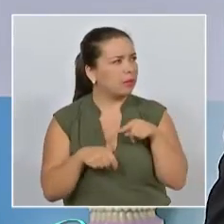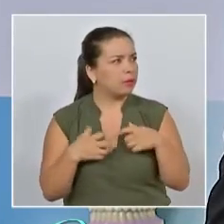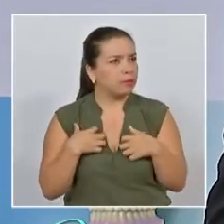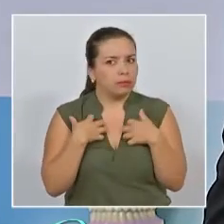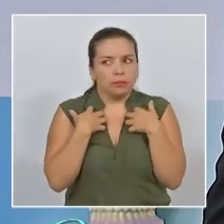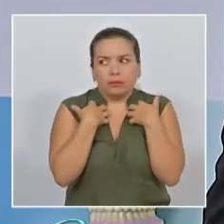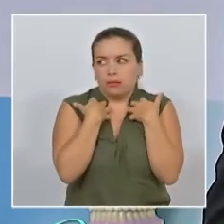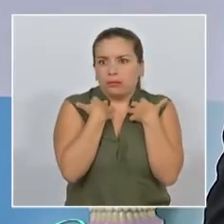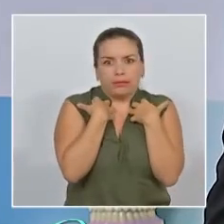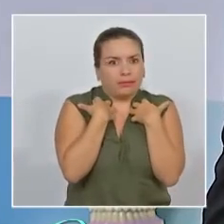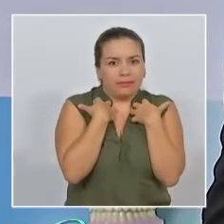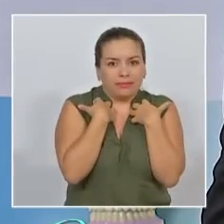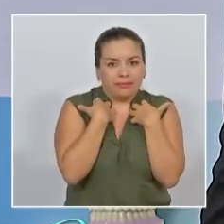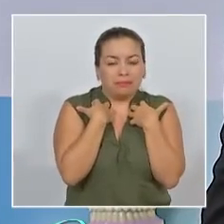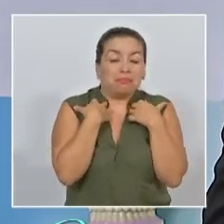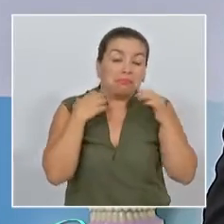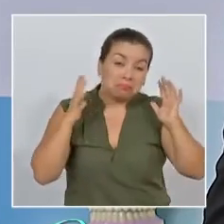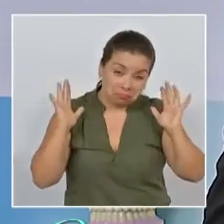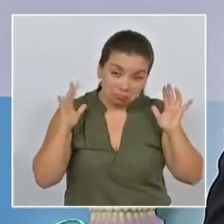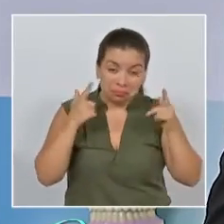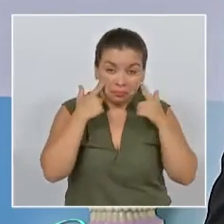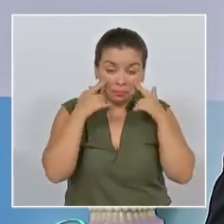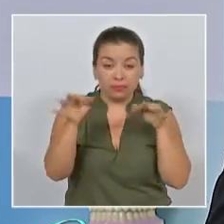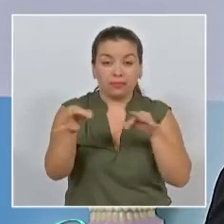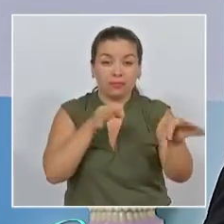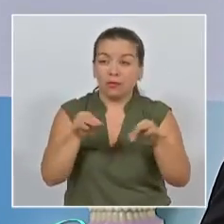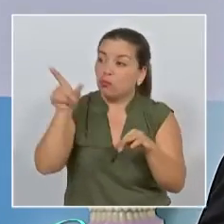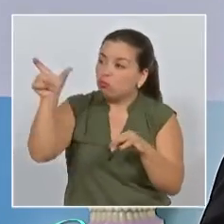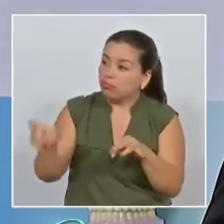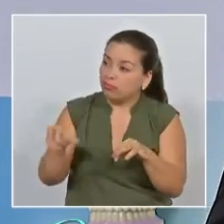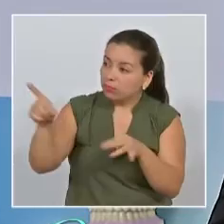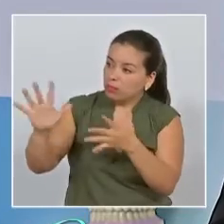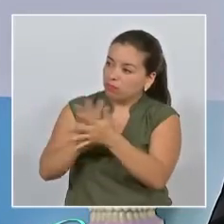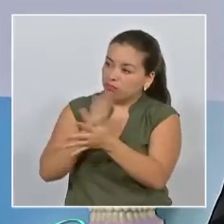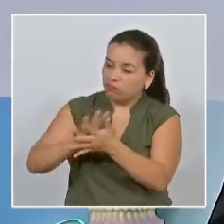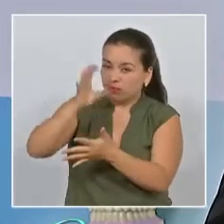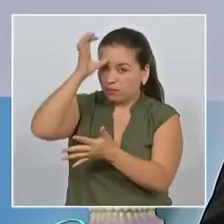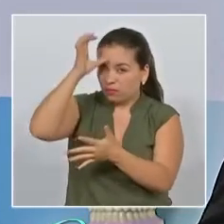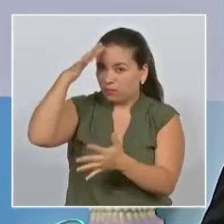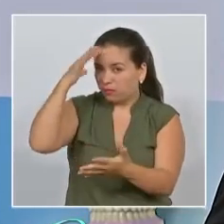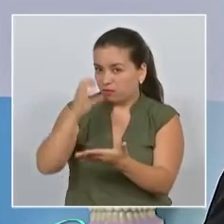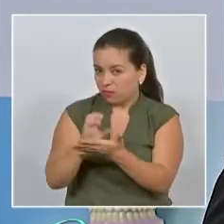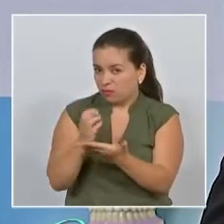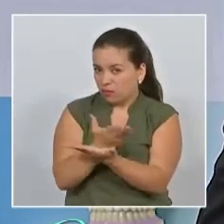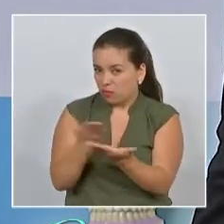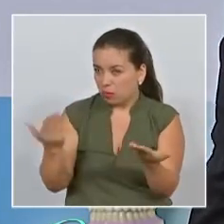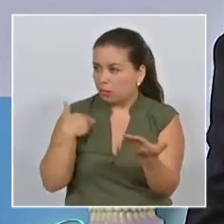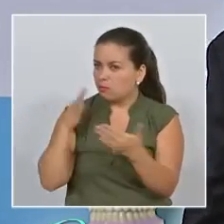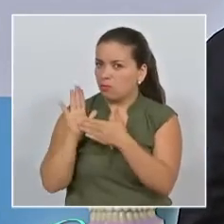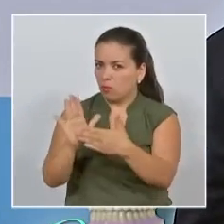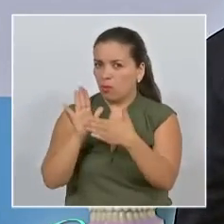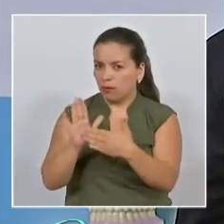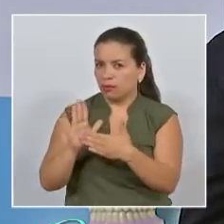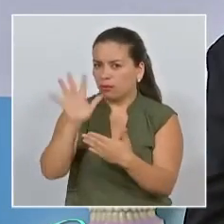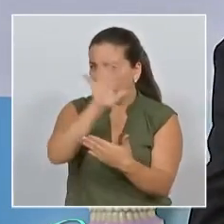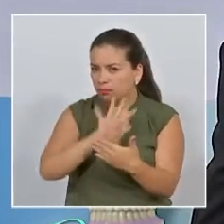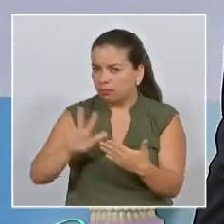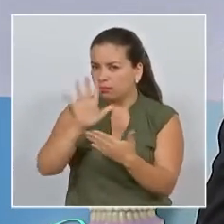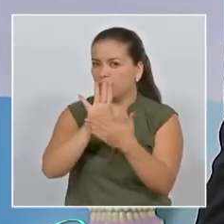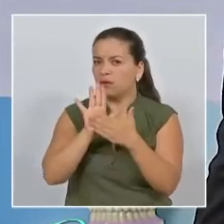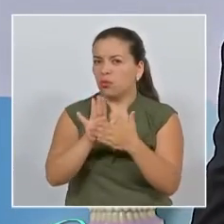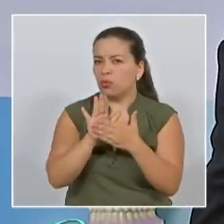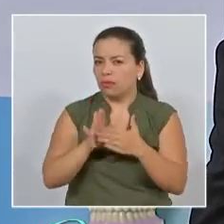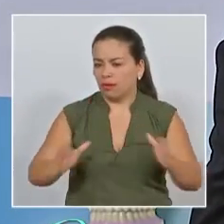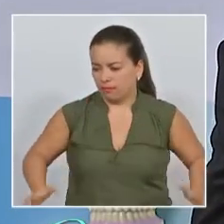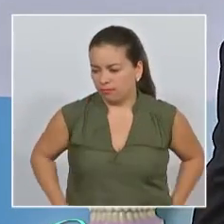espanta eso. Ajá. A ver si desde su conocimiento, desde su concepto, y si mostramos de pronto algunas imágenes sobre trasplante de